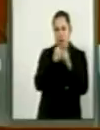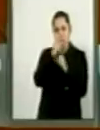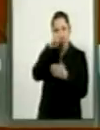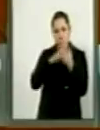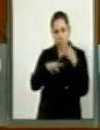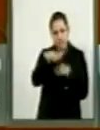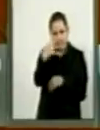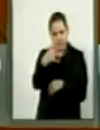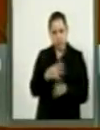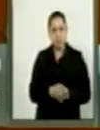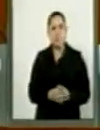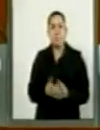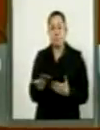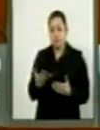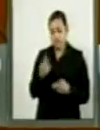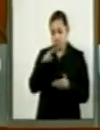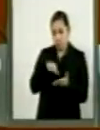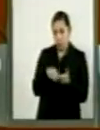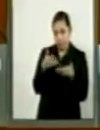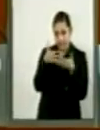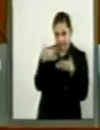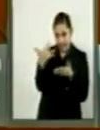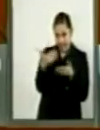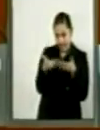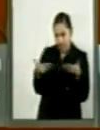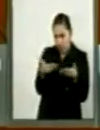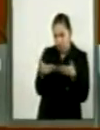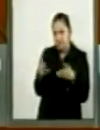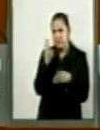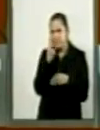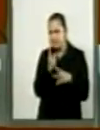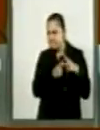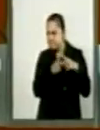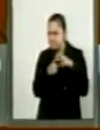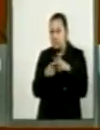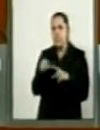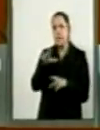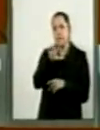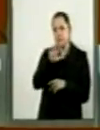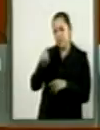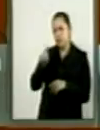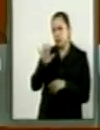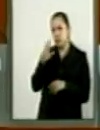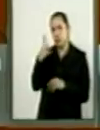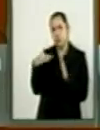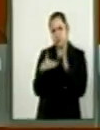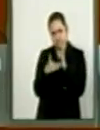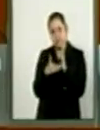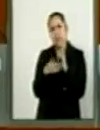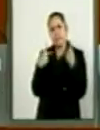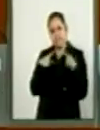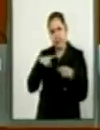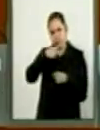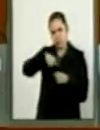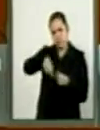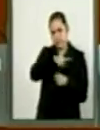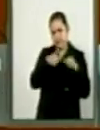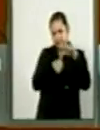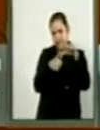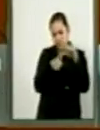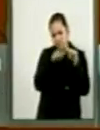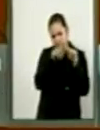No obstante, en 2015, 151.510 centroamericanos fueron repatriados a sus países de